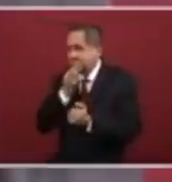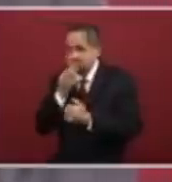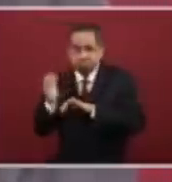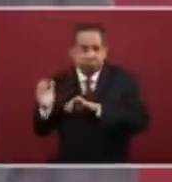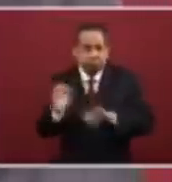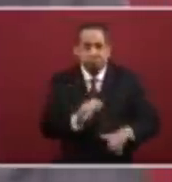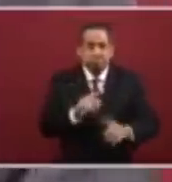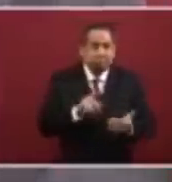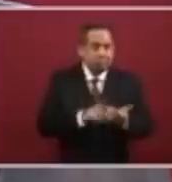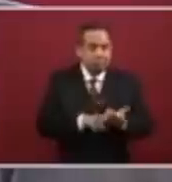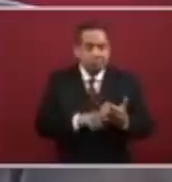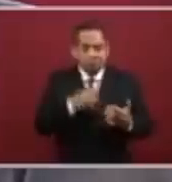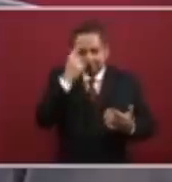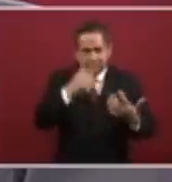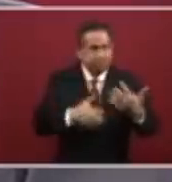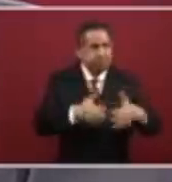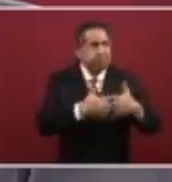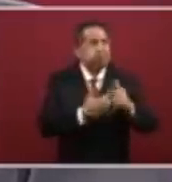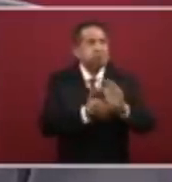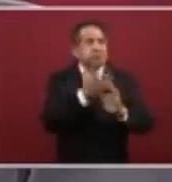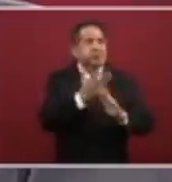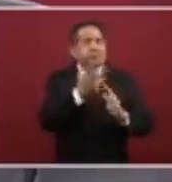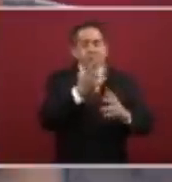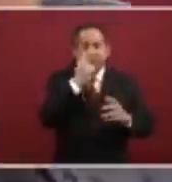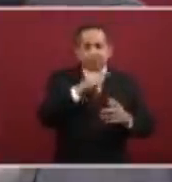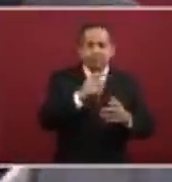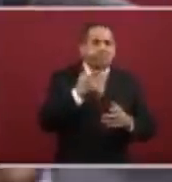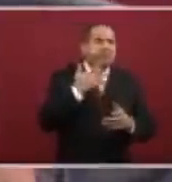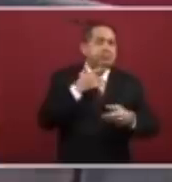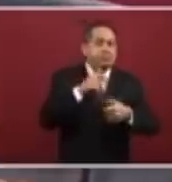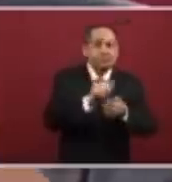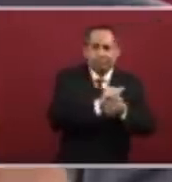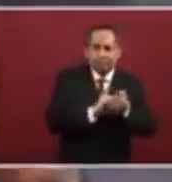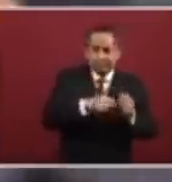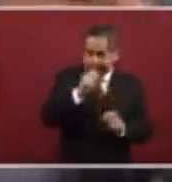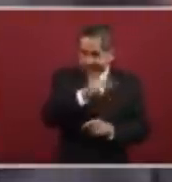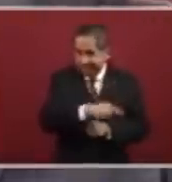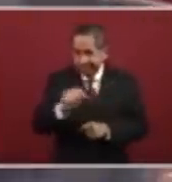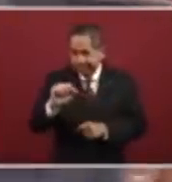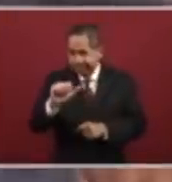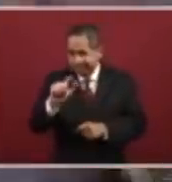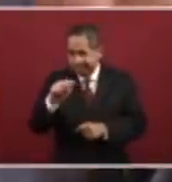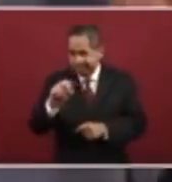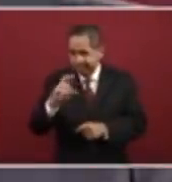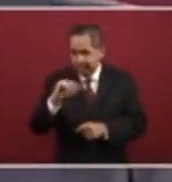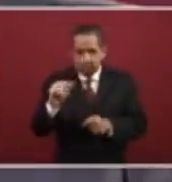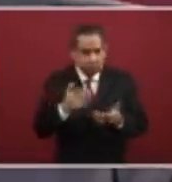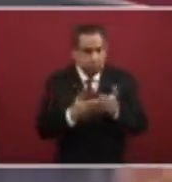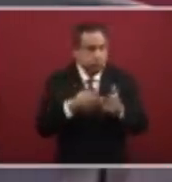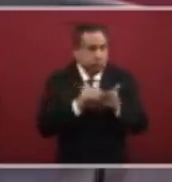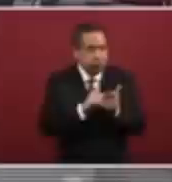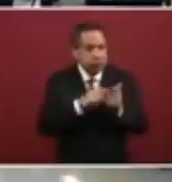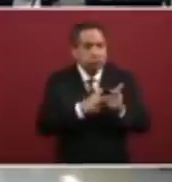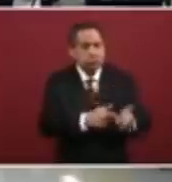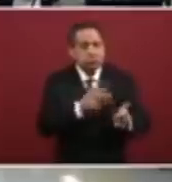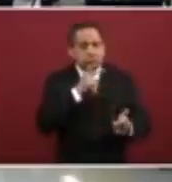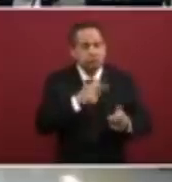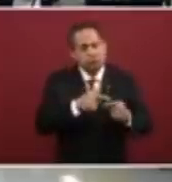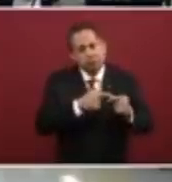las escuelas de ingeniería, que trabajaron ahí, que siguieron en Pemex, que ahora son